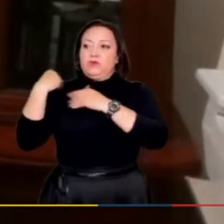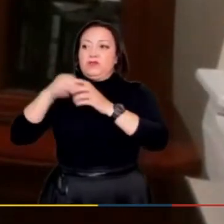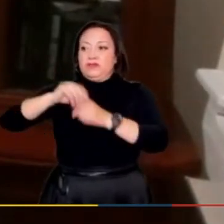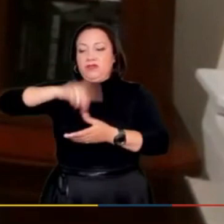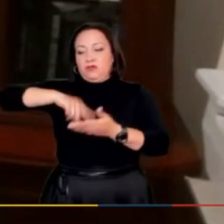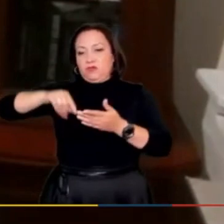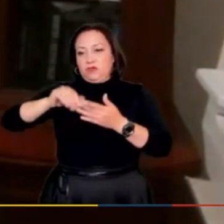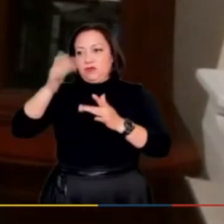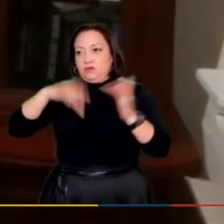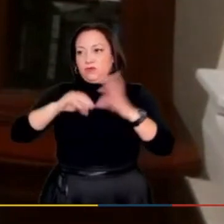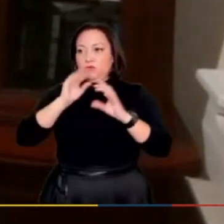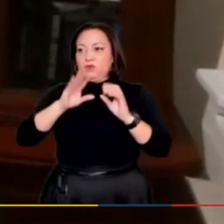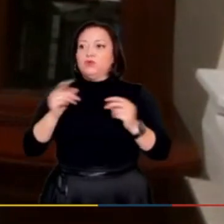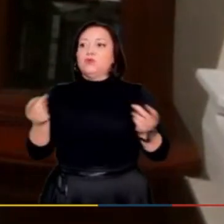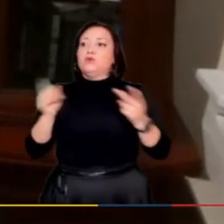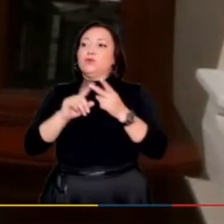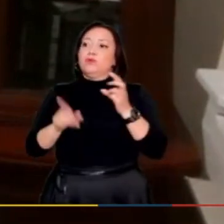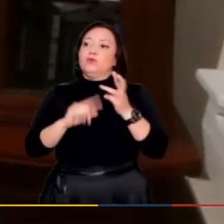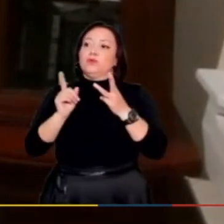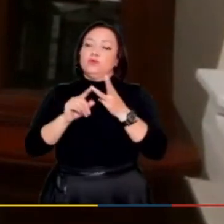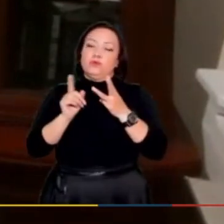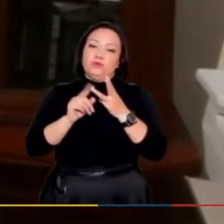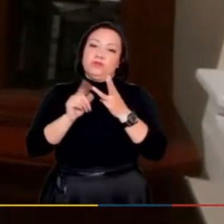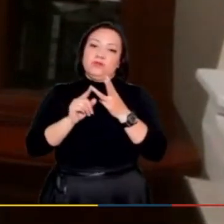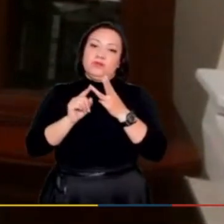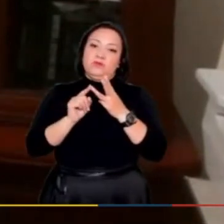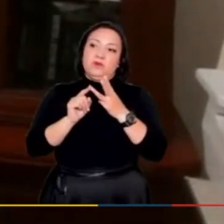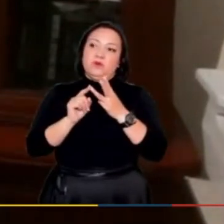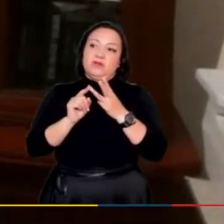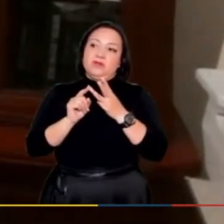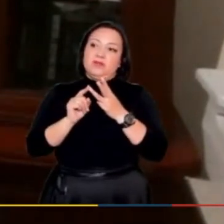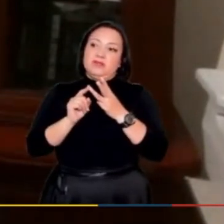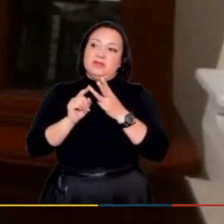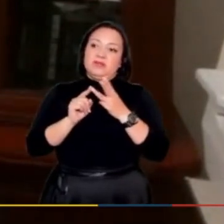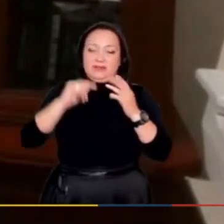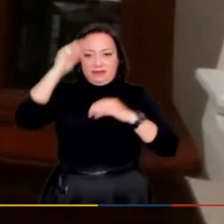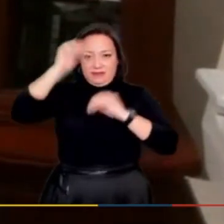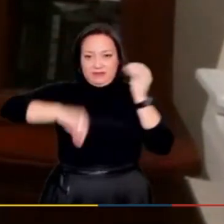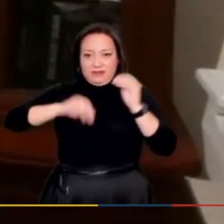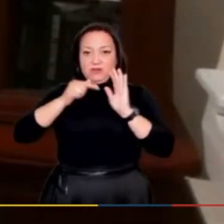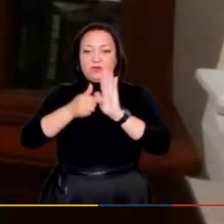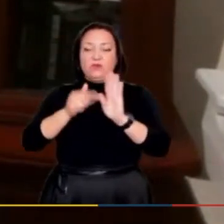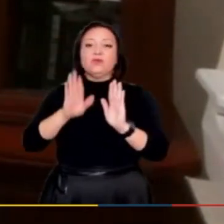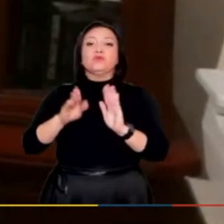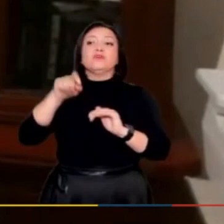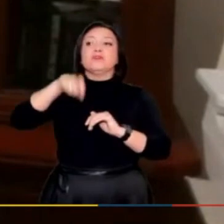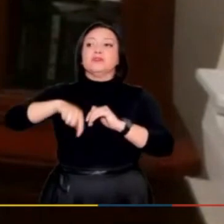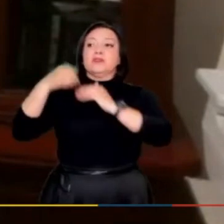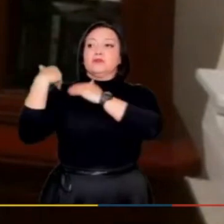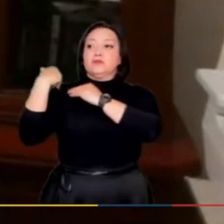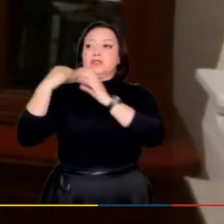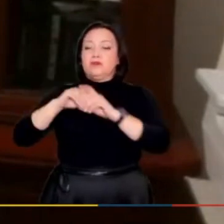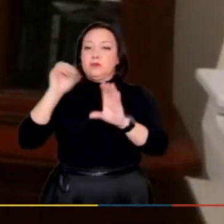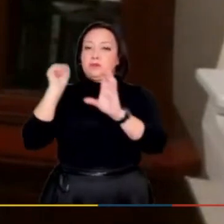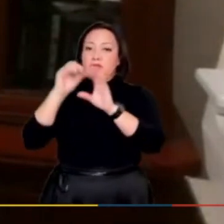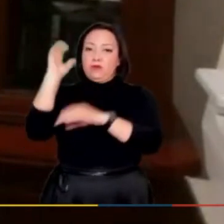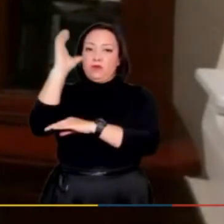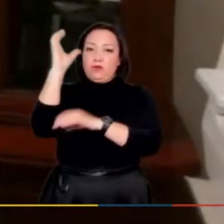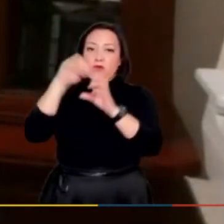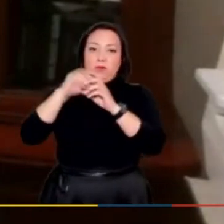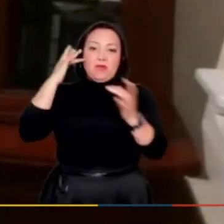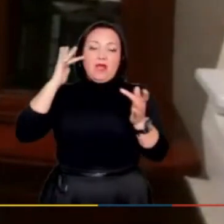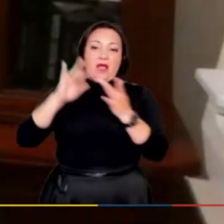contractuales, y por último, que la desatención de los deberes por parte de Bancolombia estaban